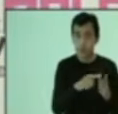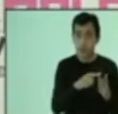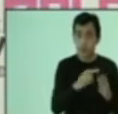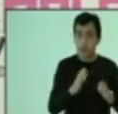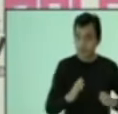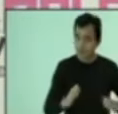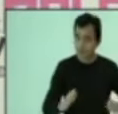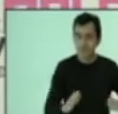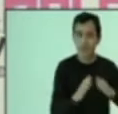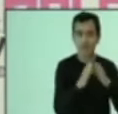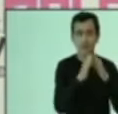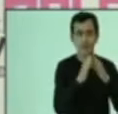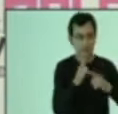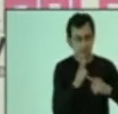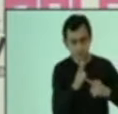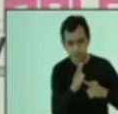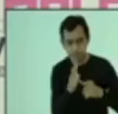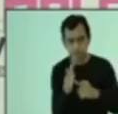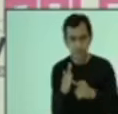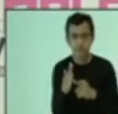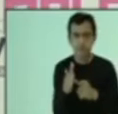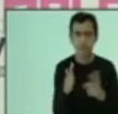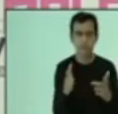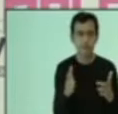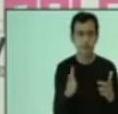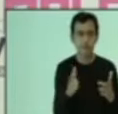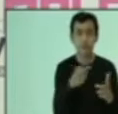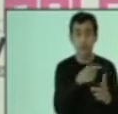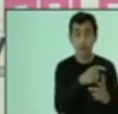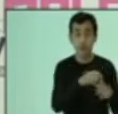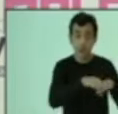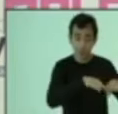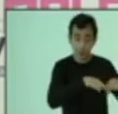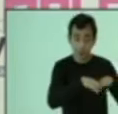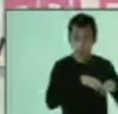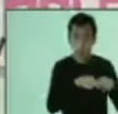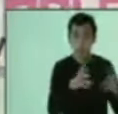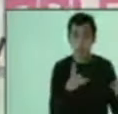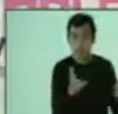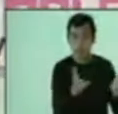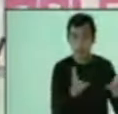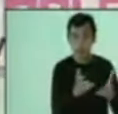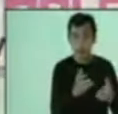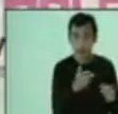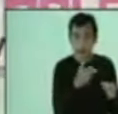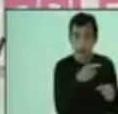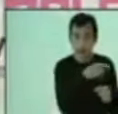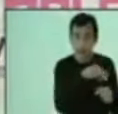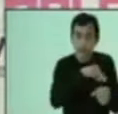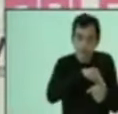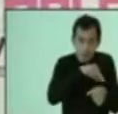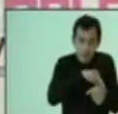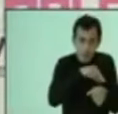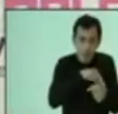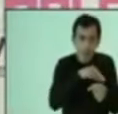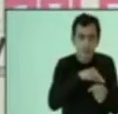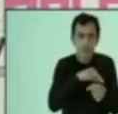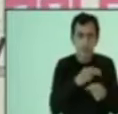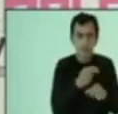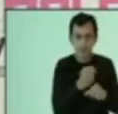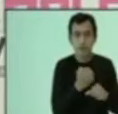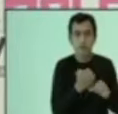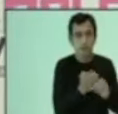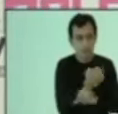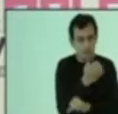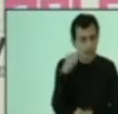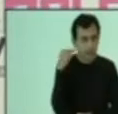Emergencias, dando continuidad a la labor desarrollada por la Unidad del Sistema de Atención Médica de Urgencias de Veracruz, con el cual ya